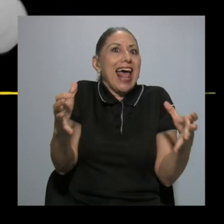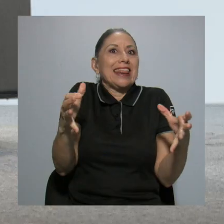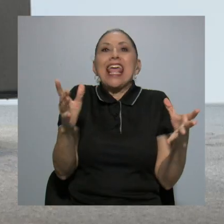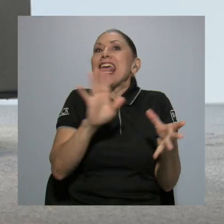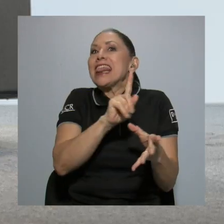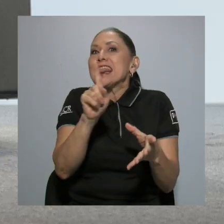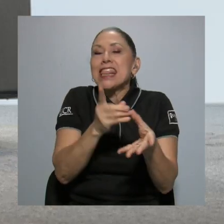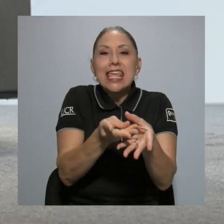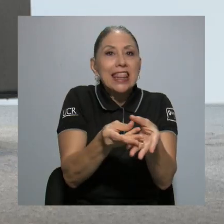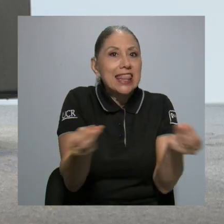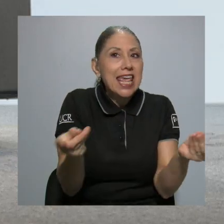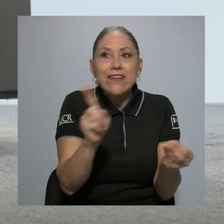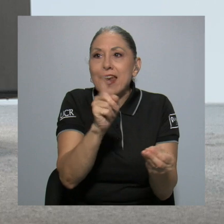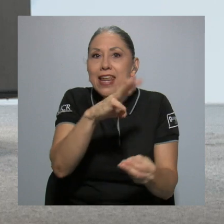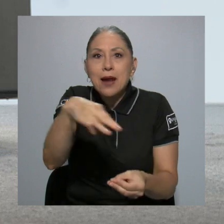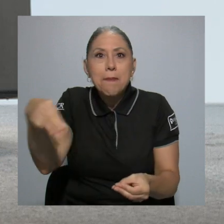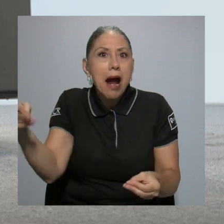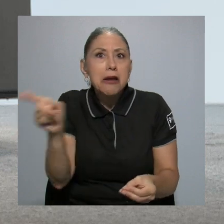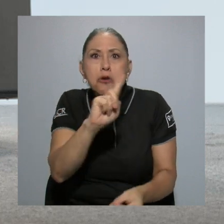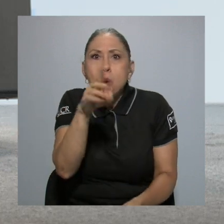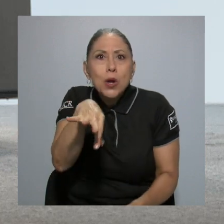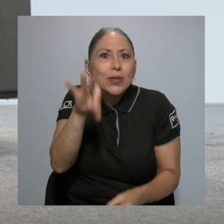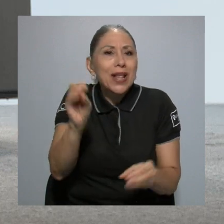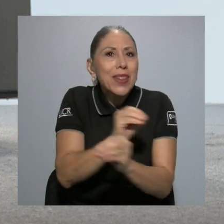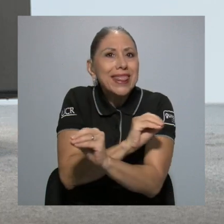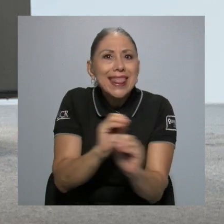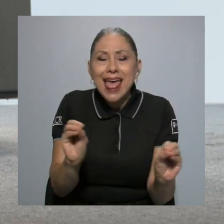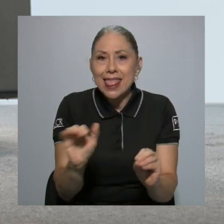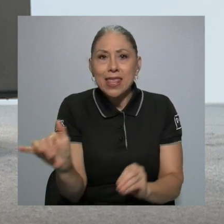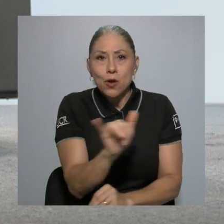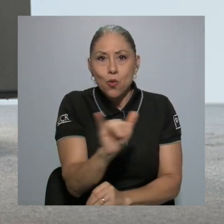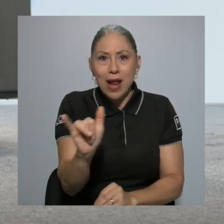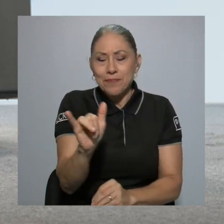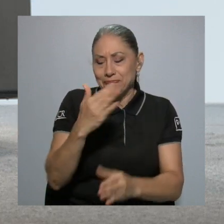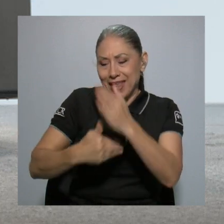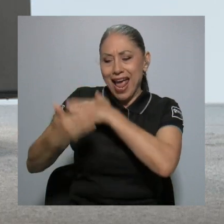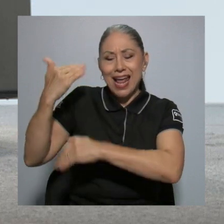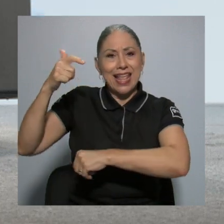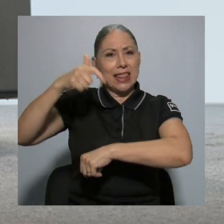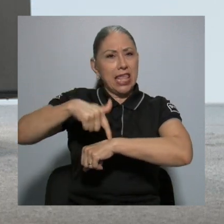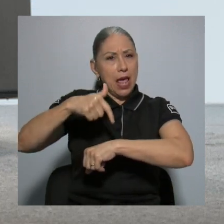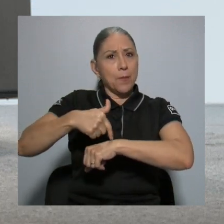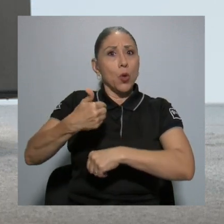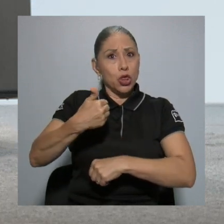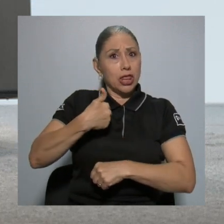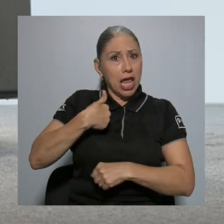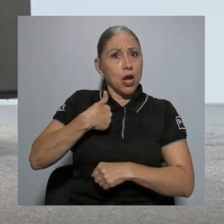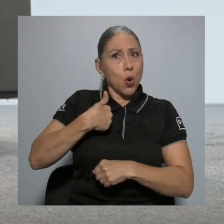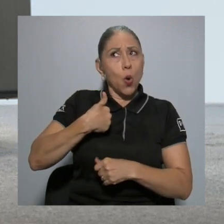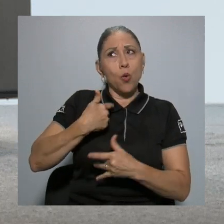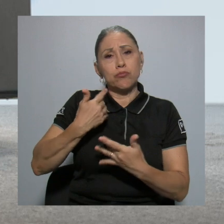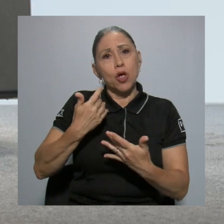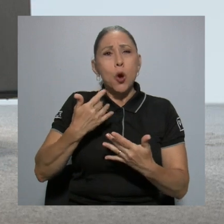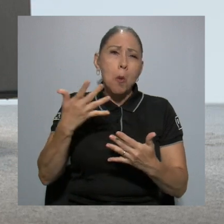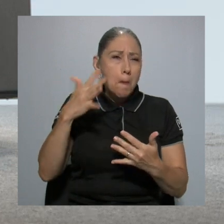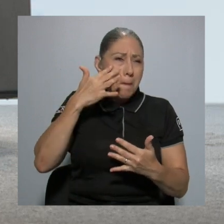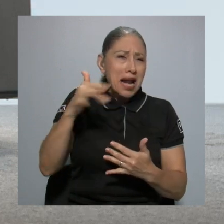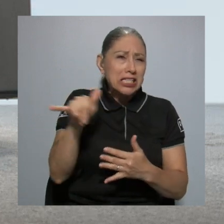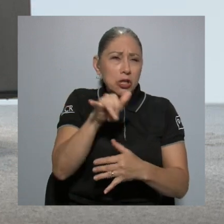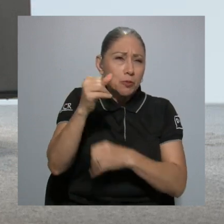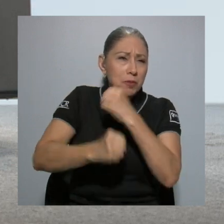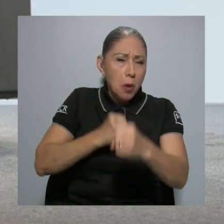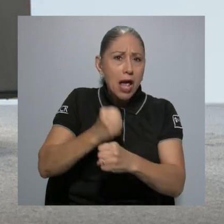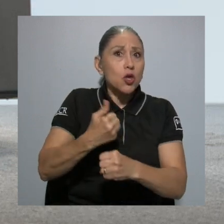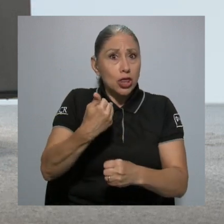mar. Para darte una idea, yo tengo de esa época, contemporáneos a este animal, tengo el